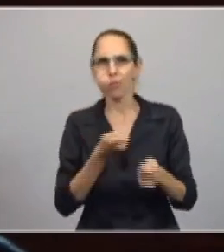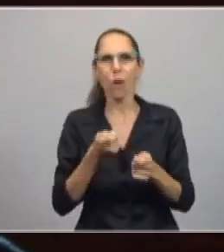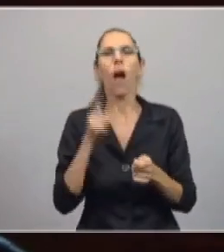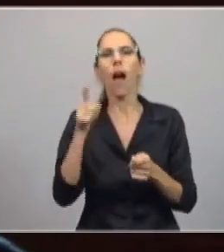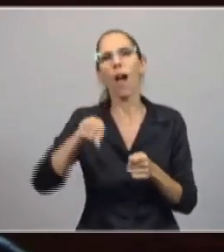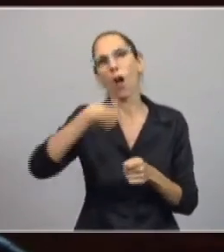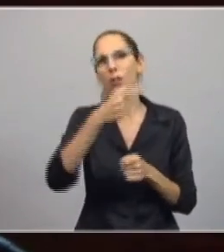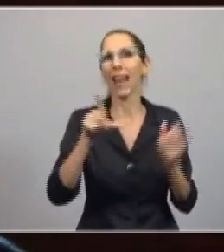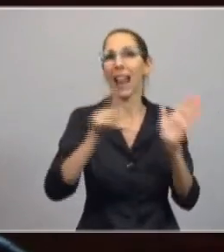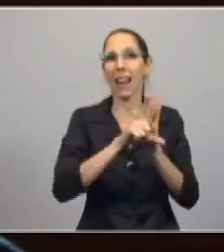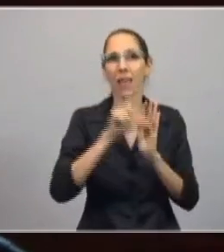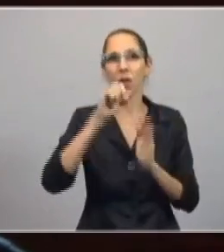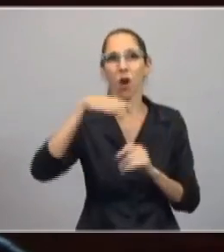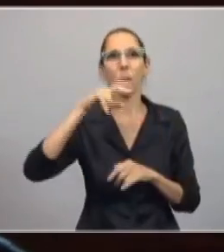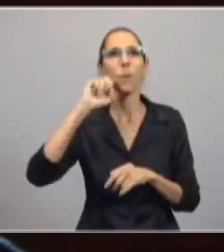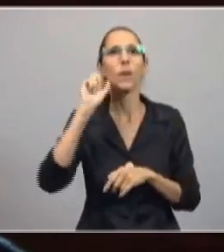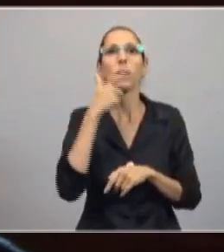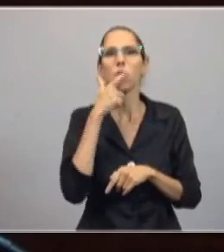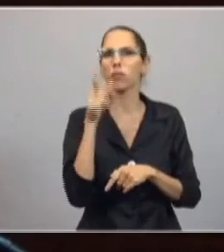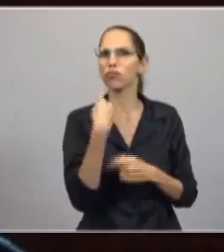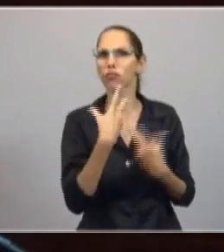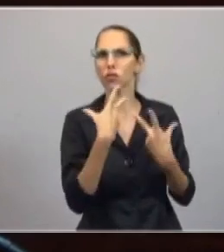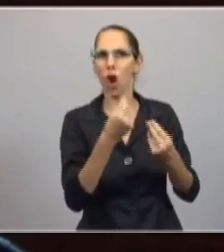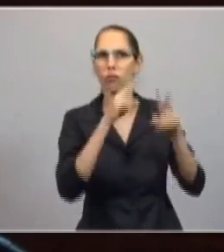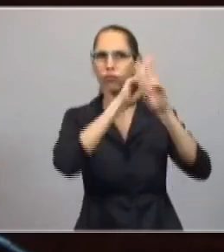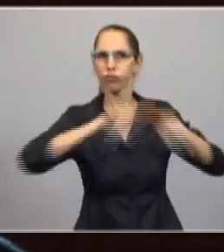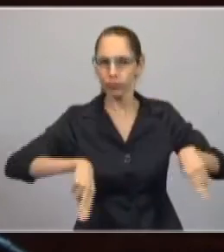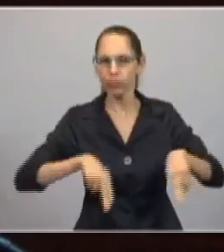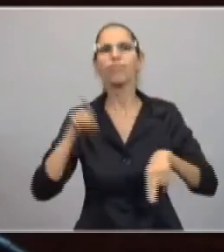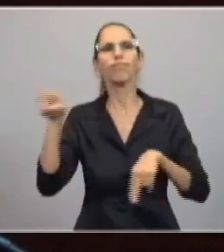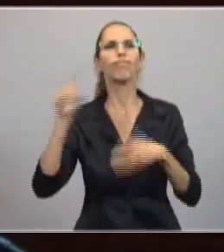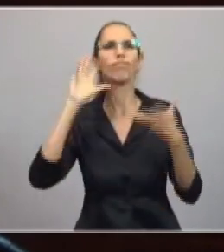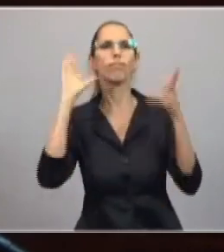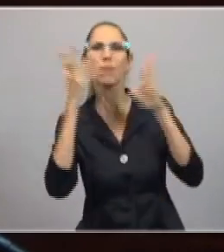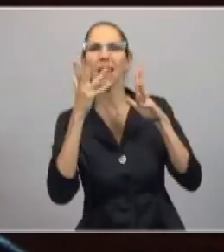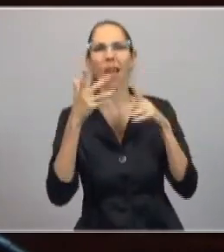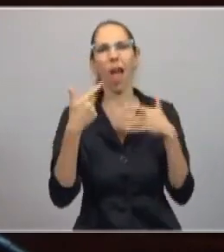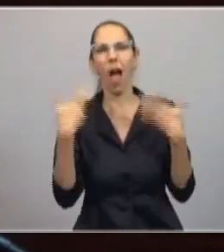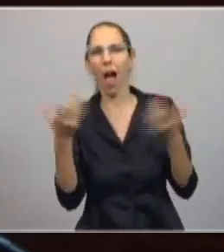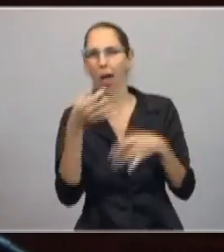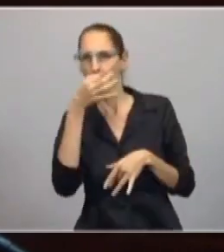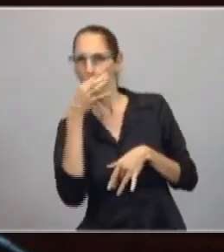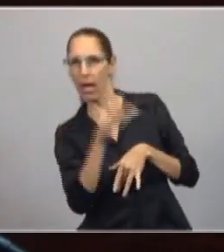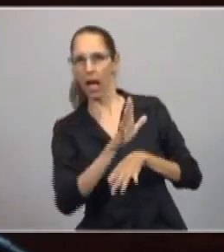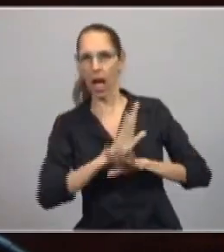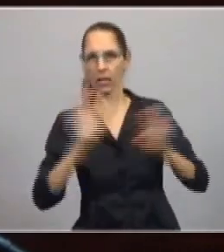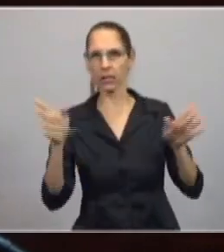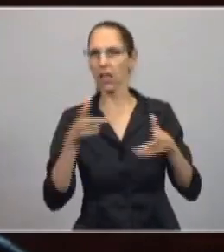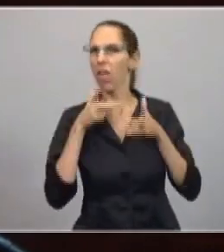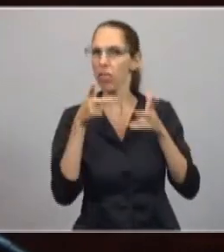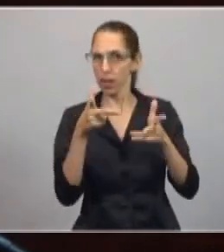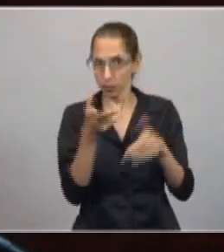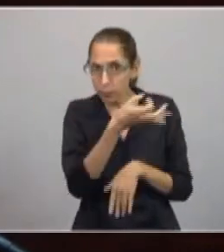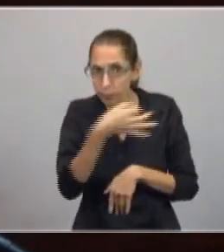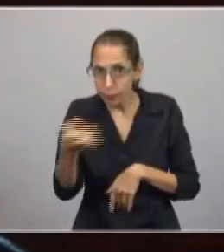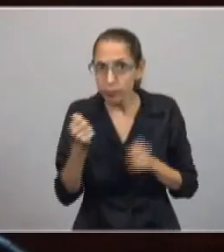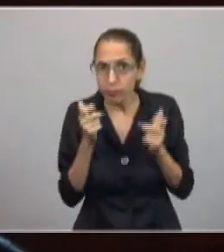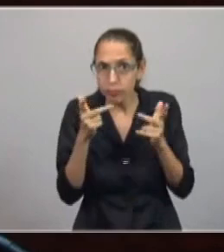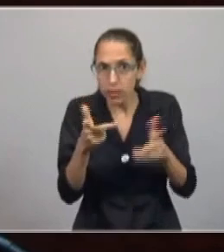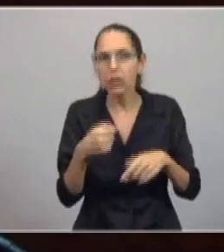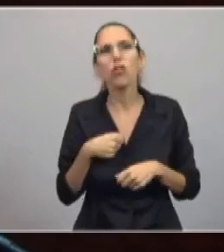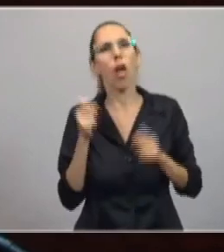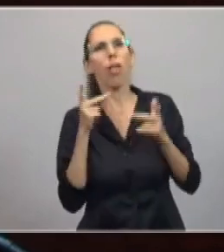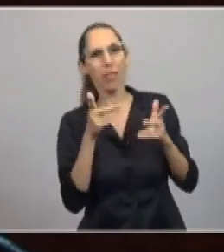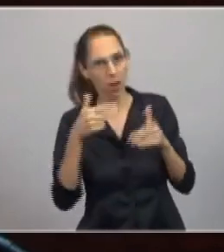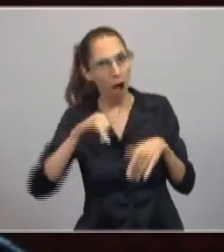ley ómnibus fue rechazada, Milei decidió públicamente vengarse. Sí, como lo escuchan, sostuvo que iba a